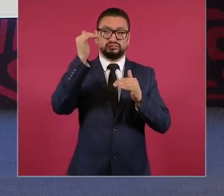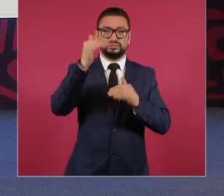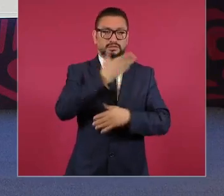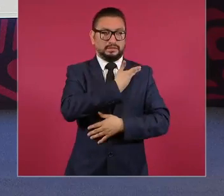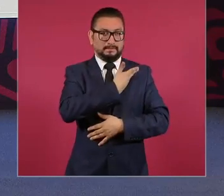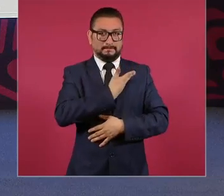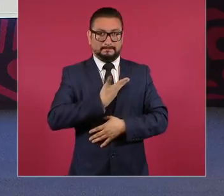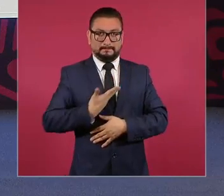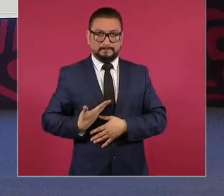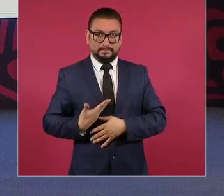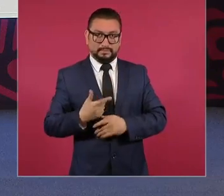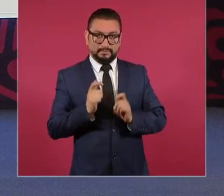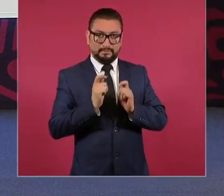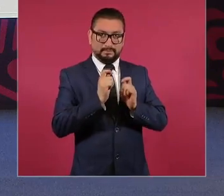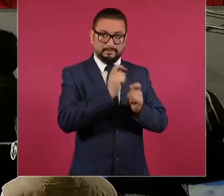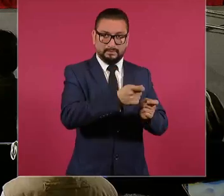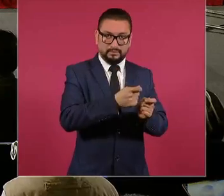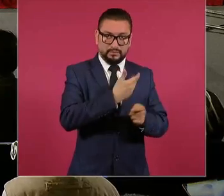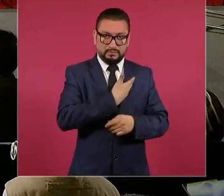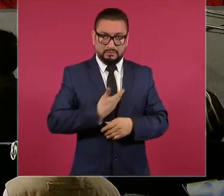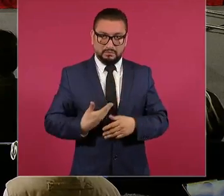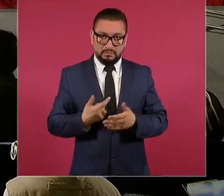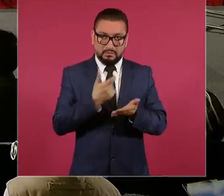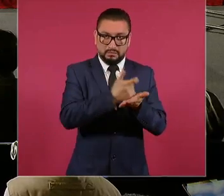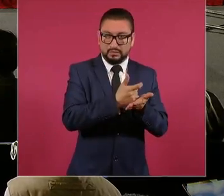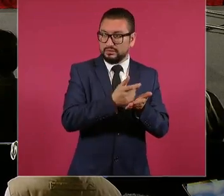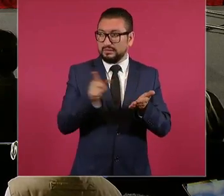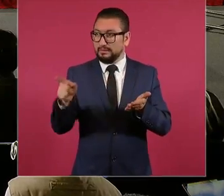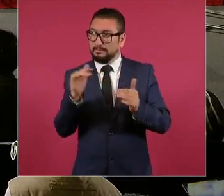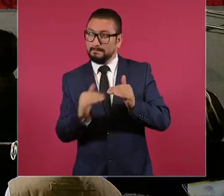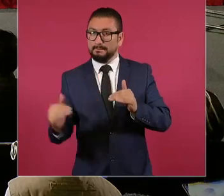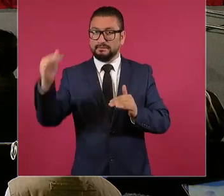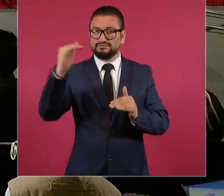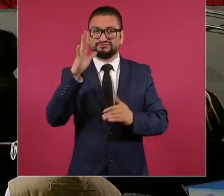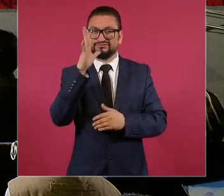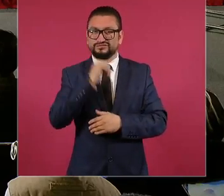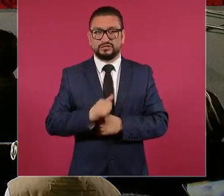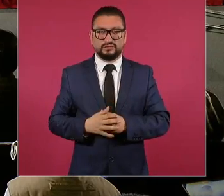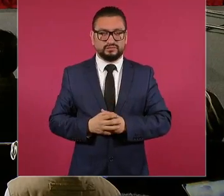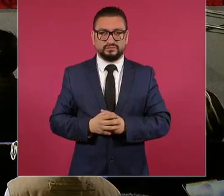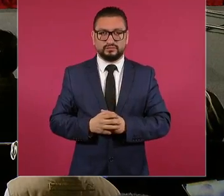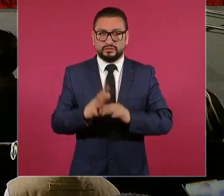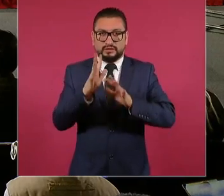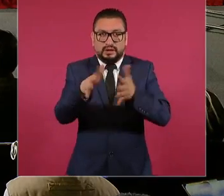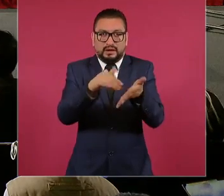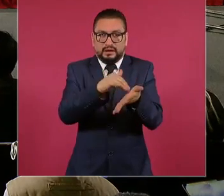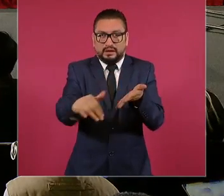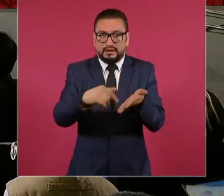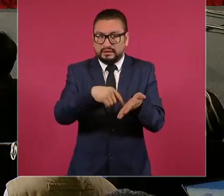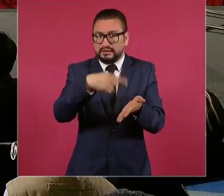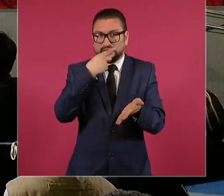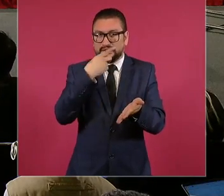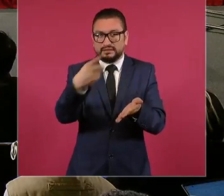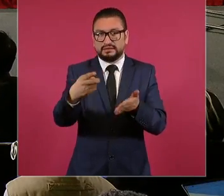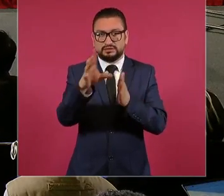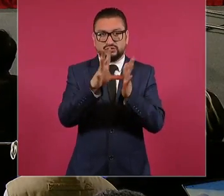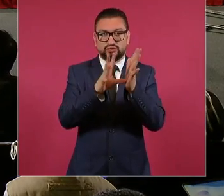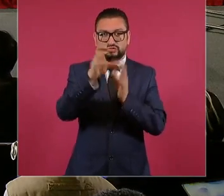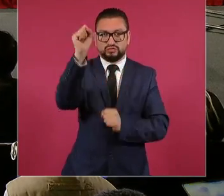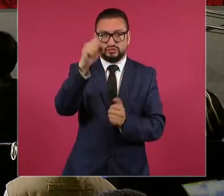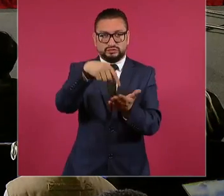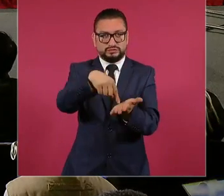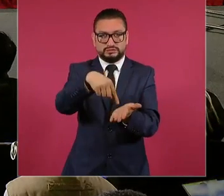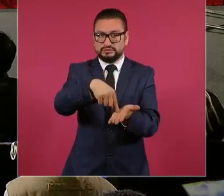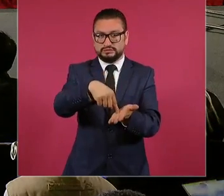Presidente de la República en el presupuesto correspondiente. Así de literal lo establece la Constitución.